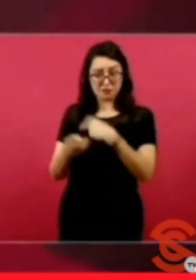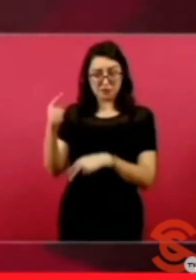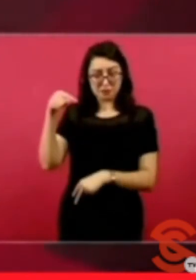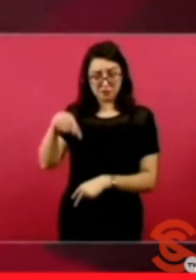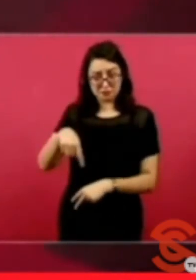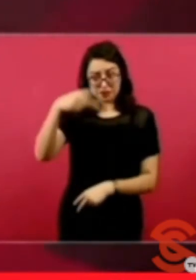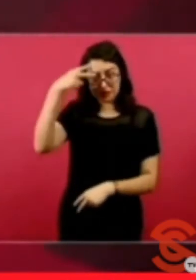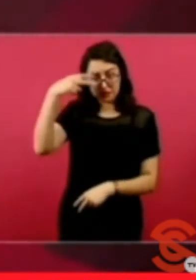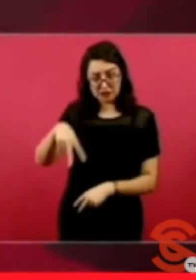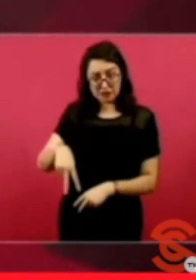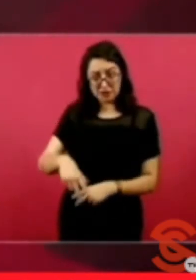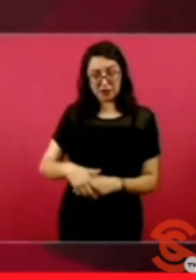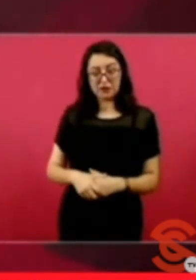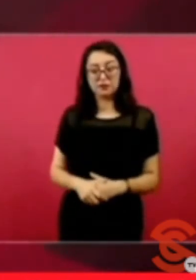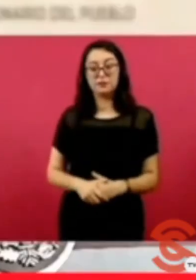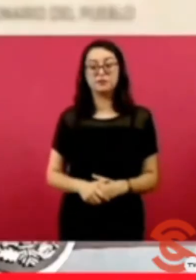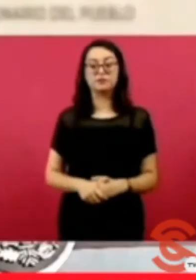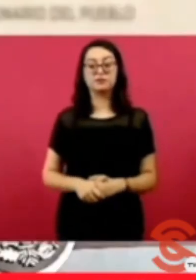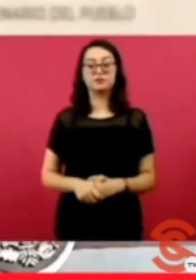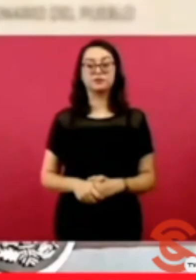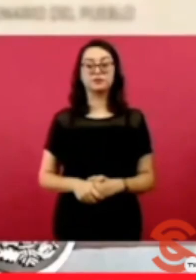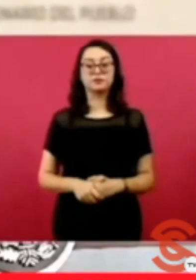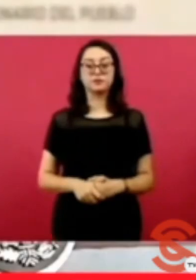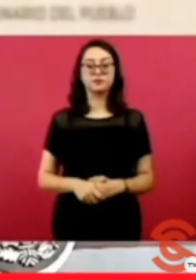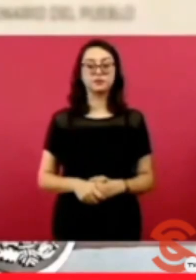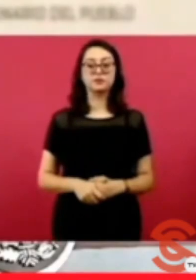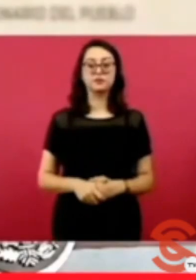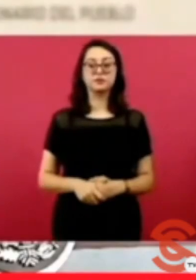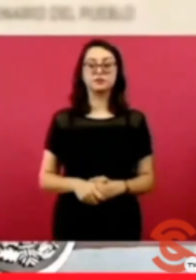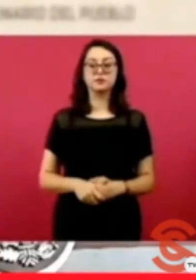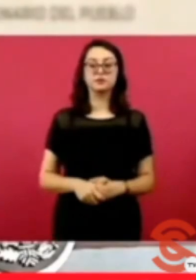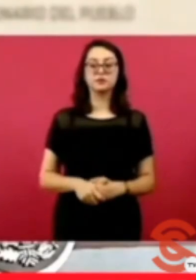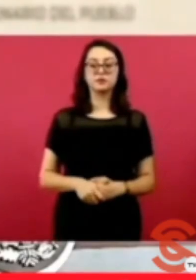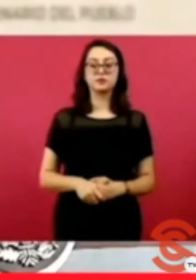¿Qué comunicación. ¿Qué le ha dicho? De que